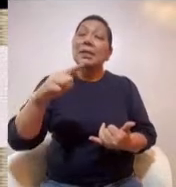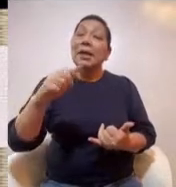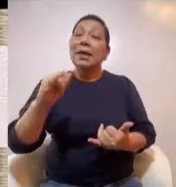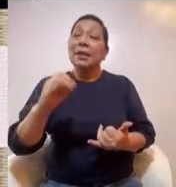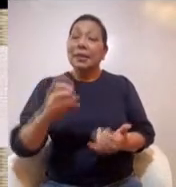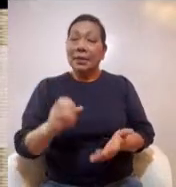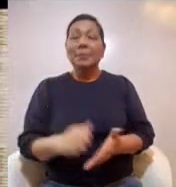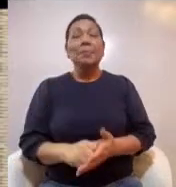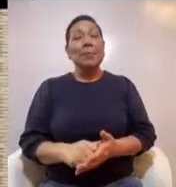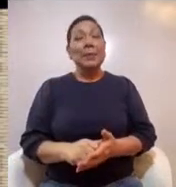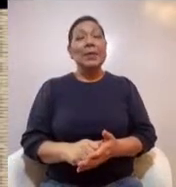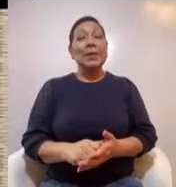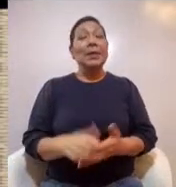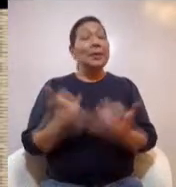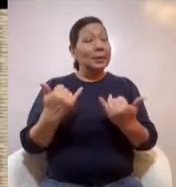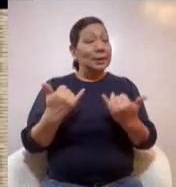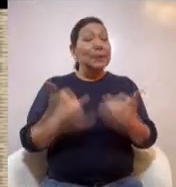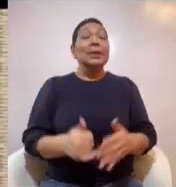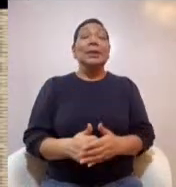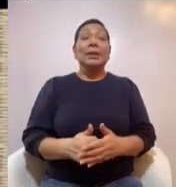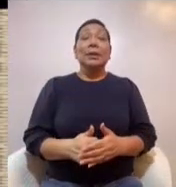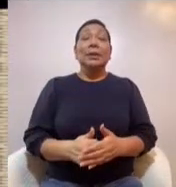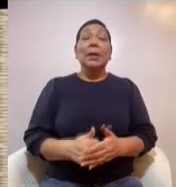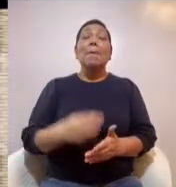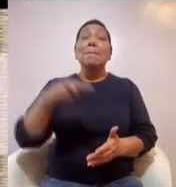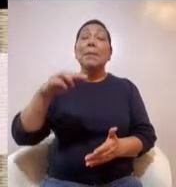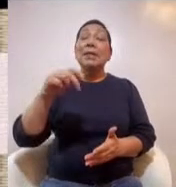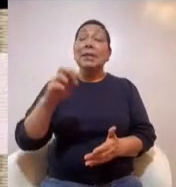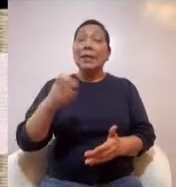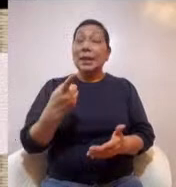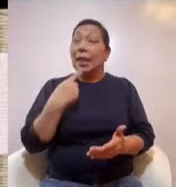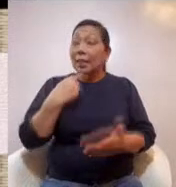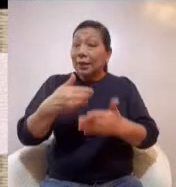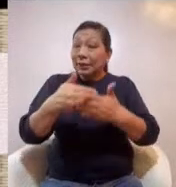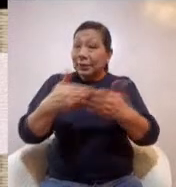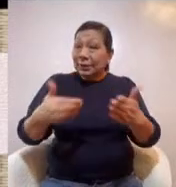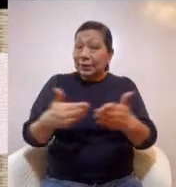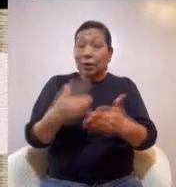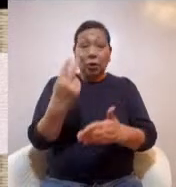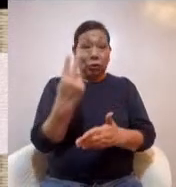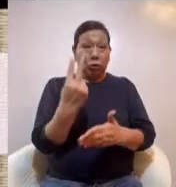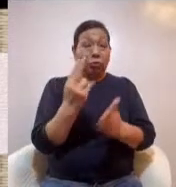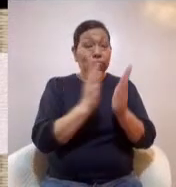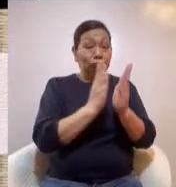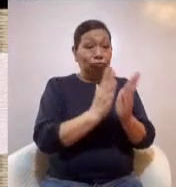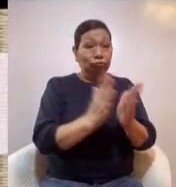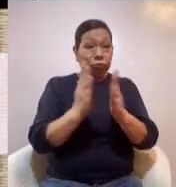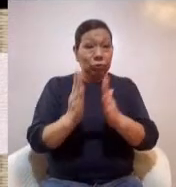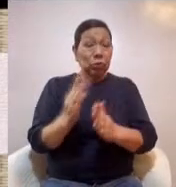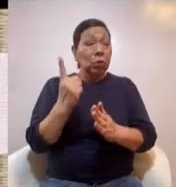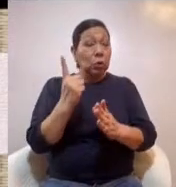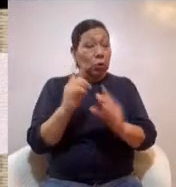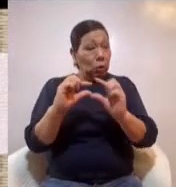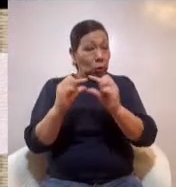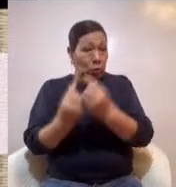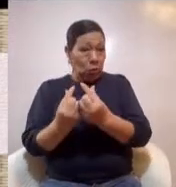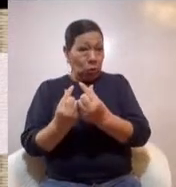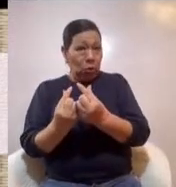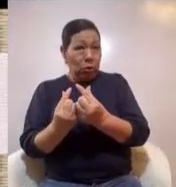MESECVI? Sí, gracias, María Candelaria. Fíjate, el MESECVI, como explicaba anteriormente, tiene estos dos organismos,